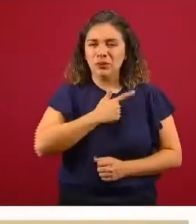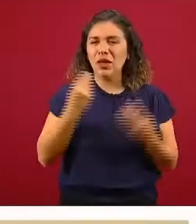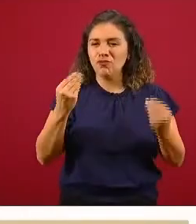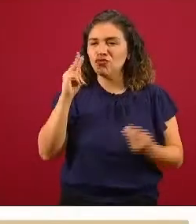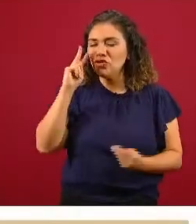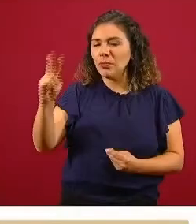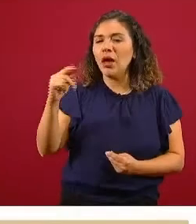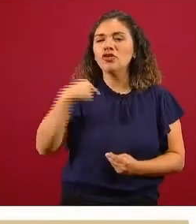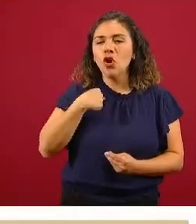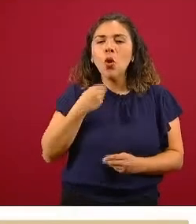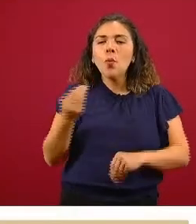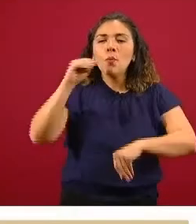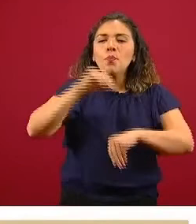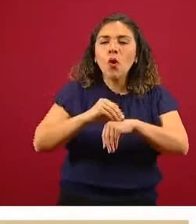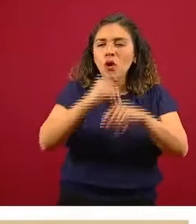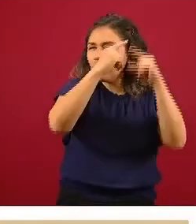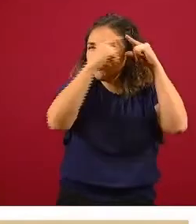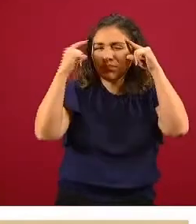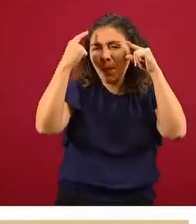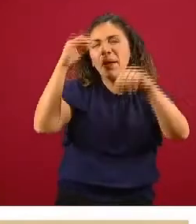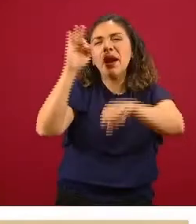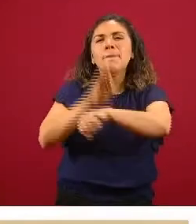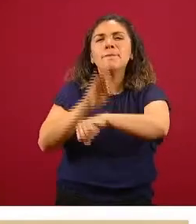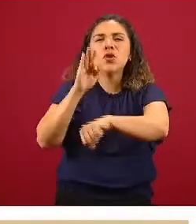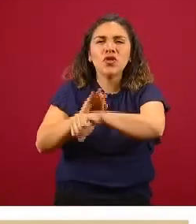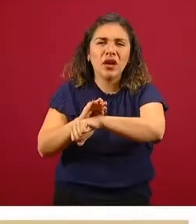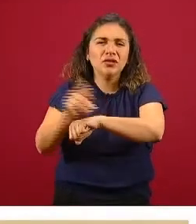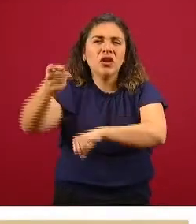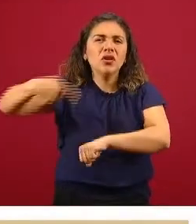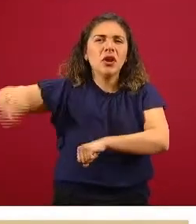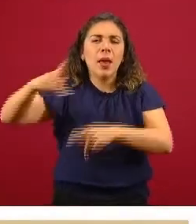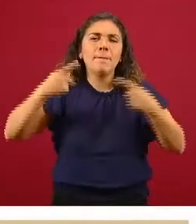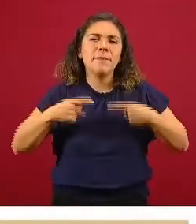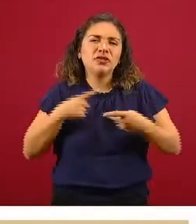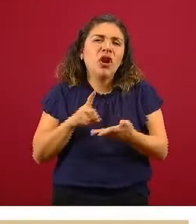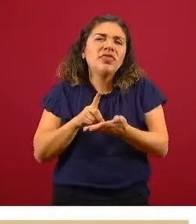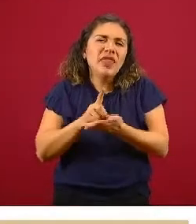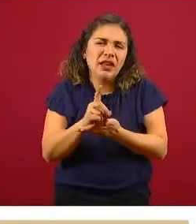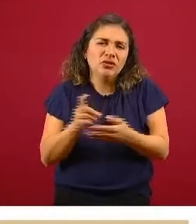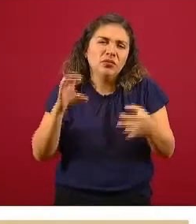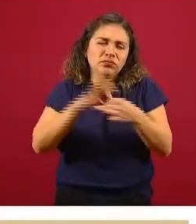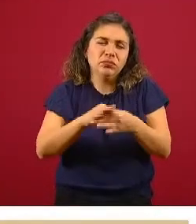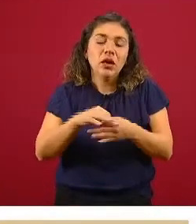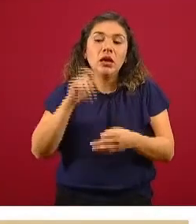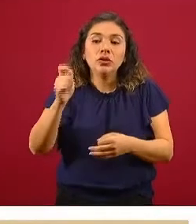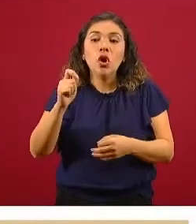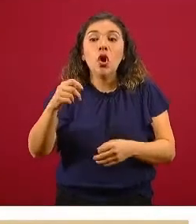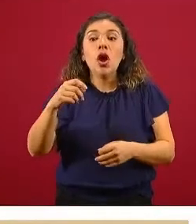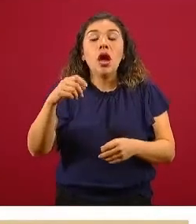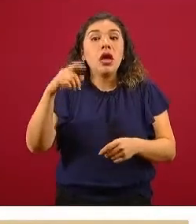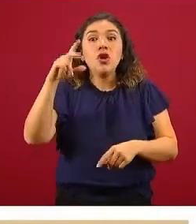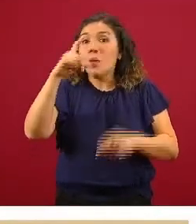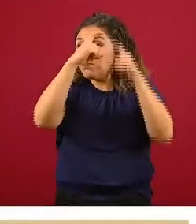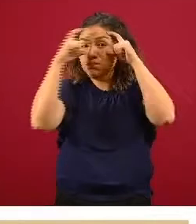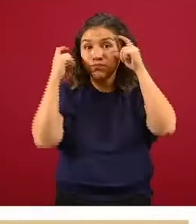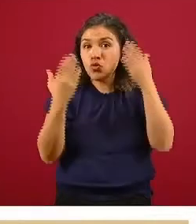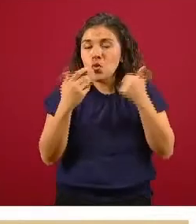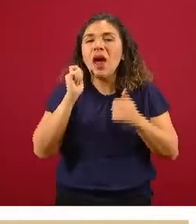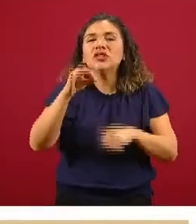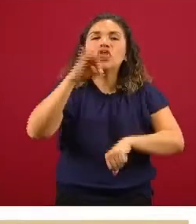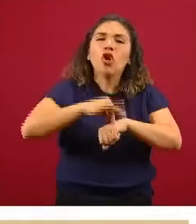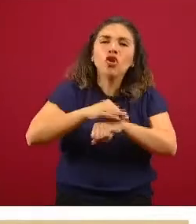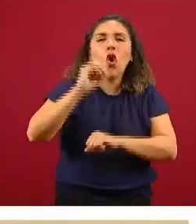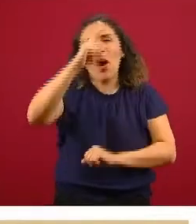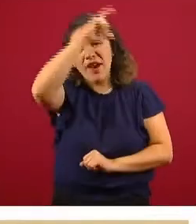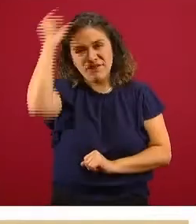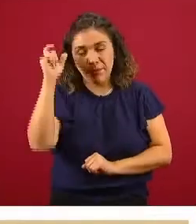mucho. Tapamos por protección a los derechohabientes, al paciente. Los que están destapados es el doctor y la